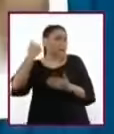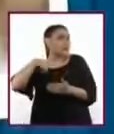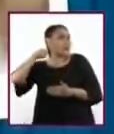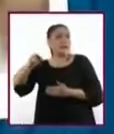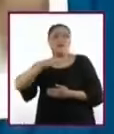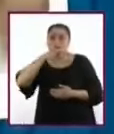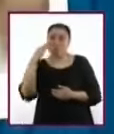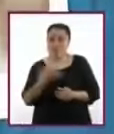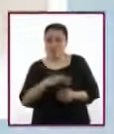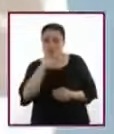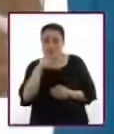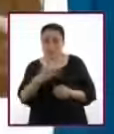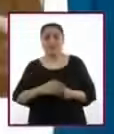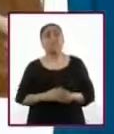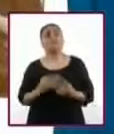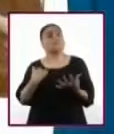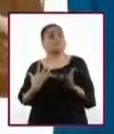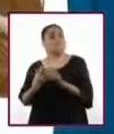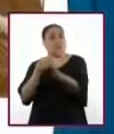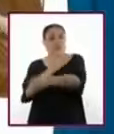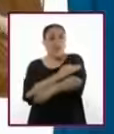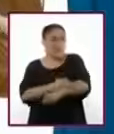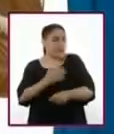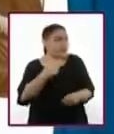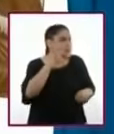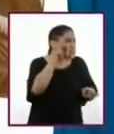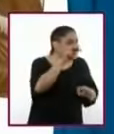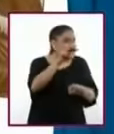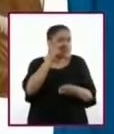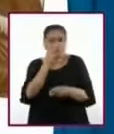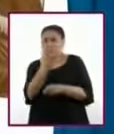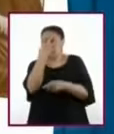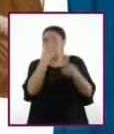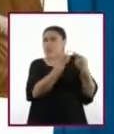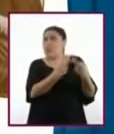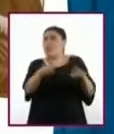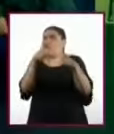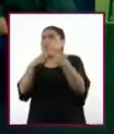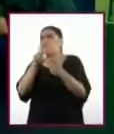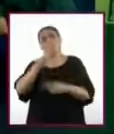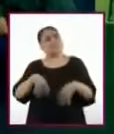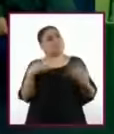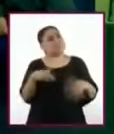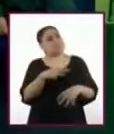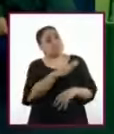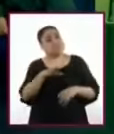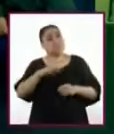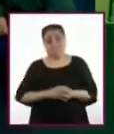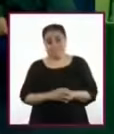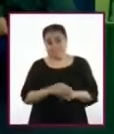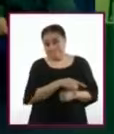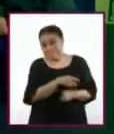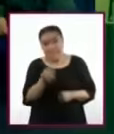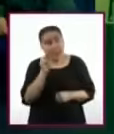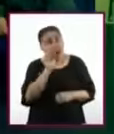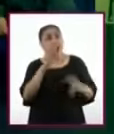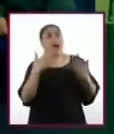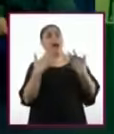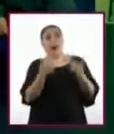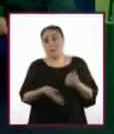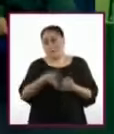Chantolo. Fui con mi familia y había muchos tipos de máscaras. Fue impresionante. Pues todos aprendimos algo muy interesante el día